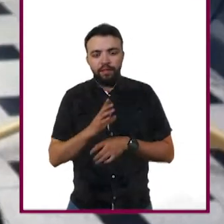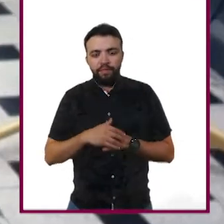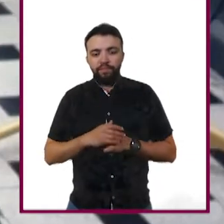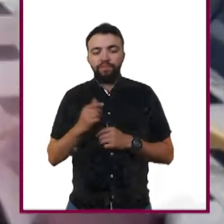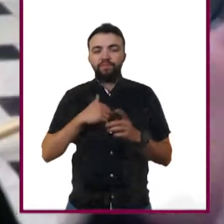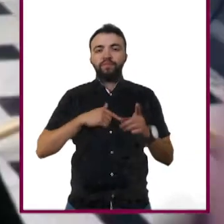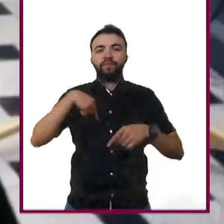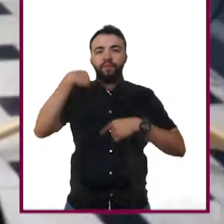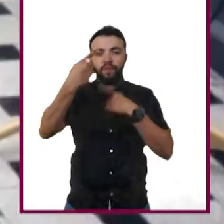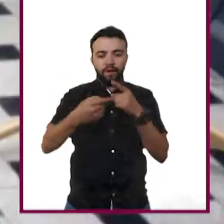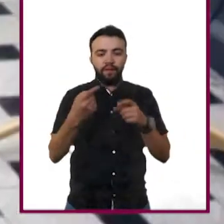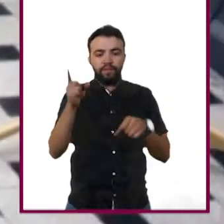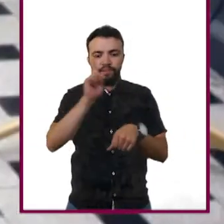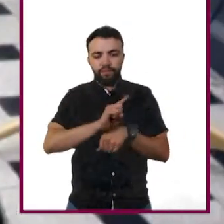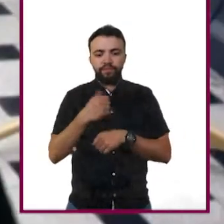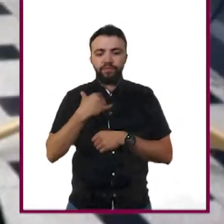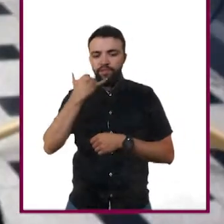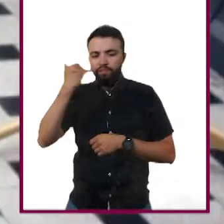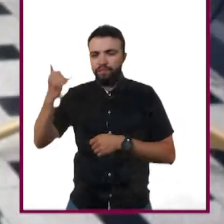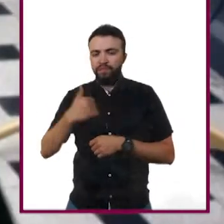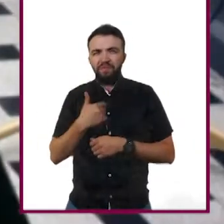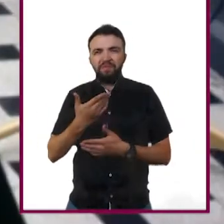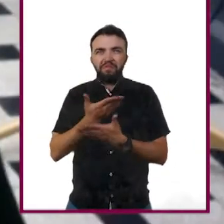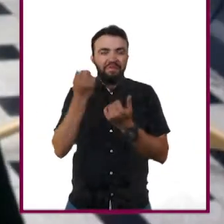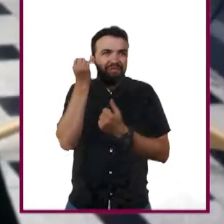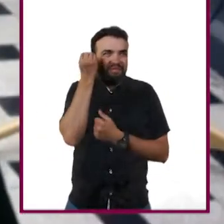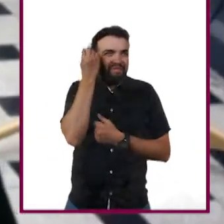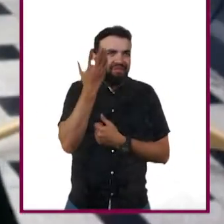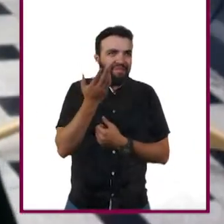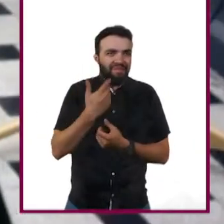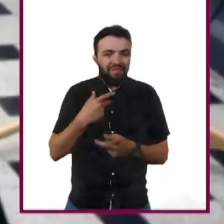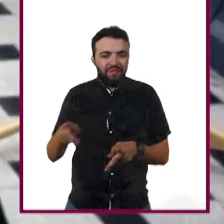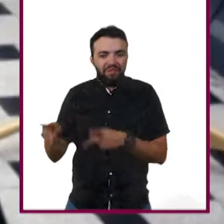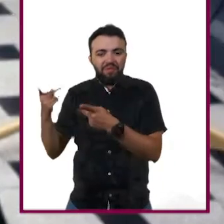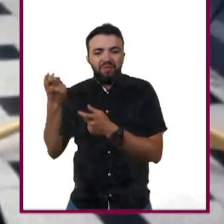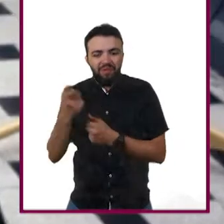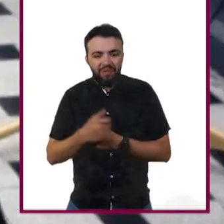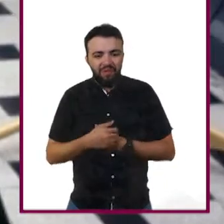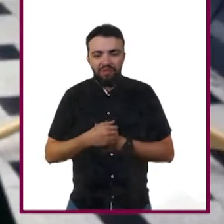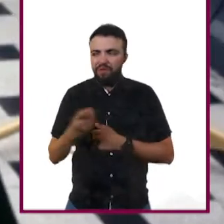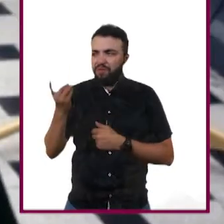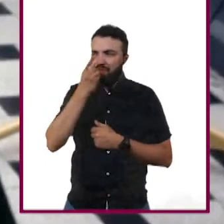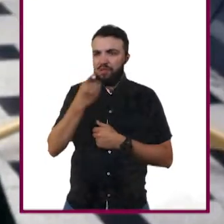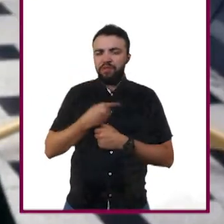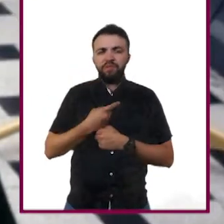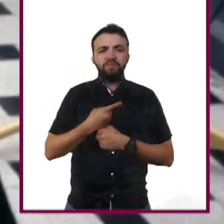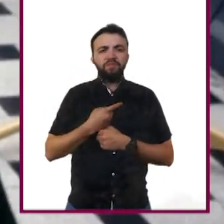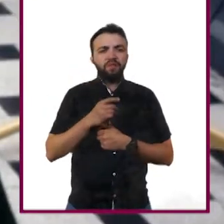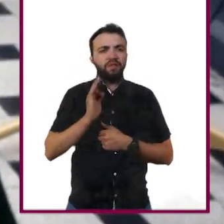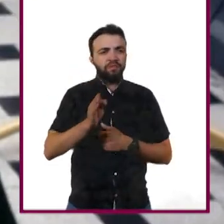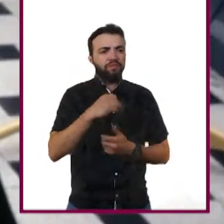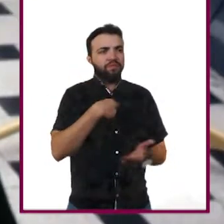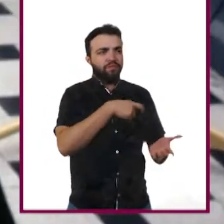día le hablé, no me acuerdo en cuánto los habré vendido, pero me acuerdo que cuando me dijo que los compraba,